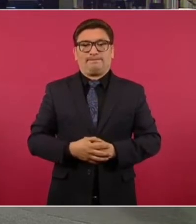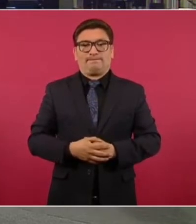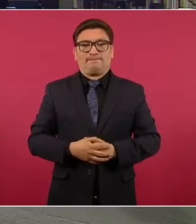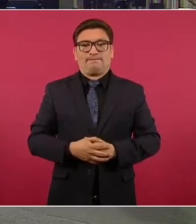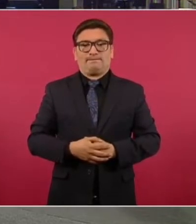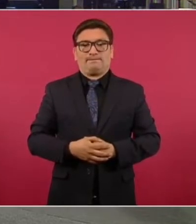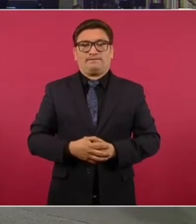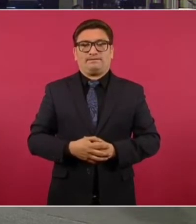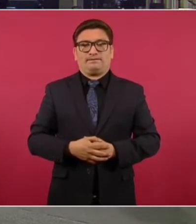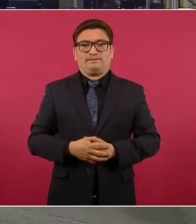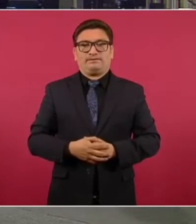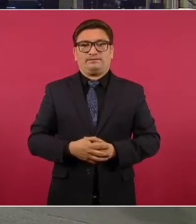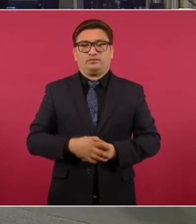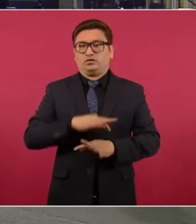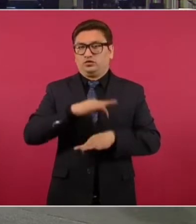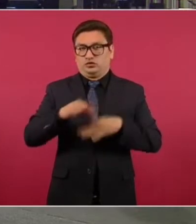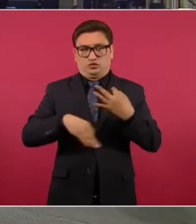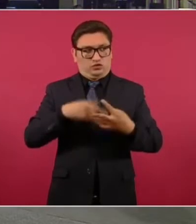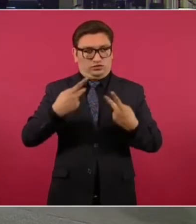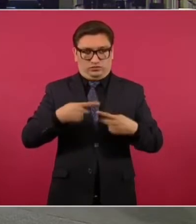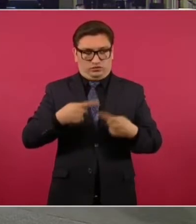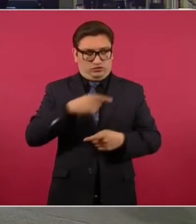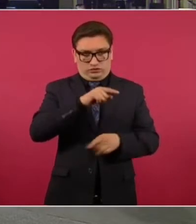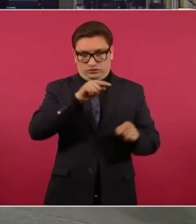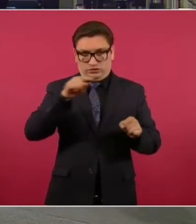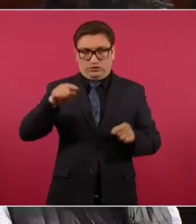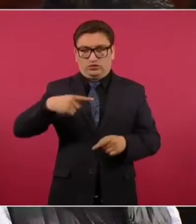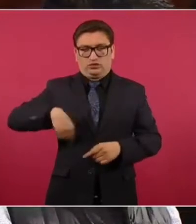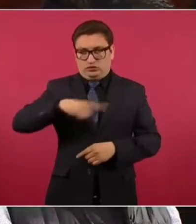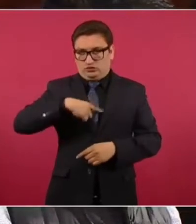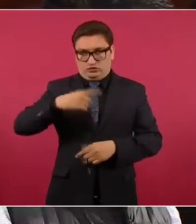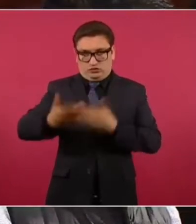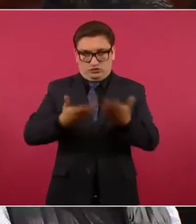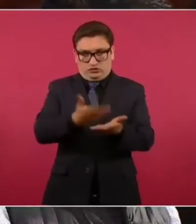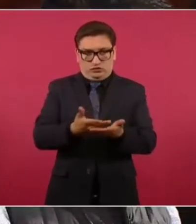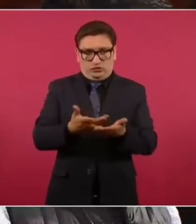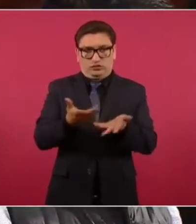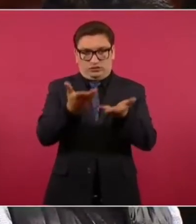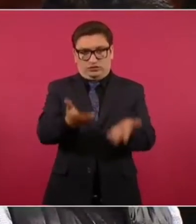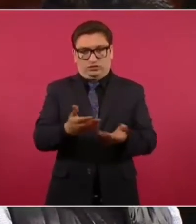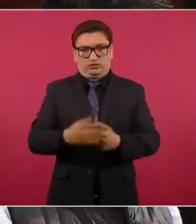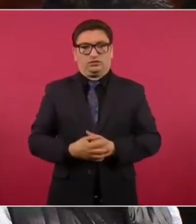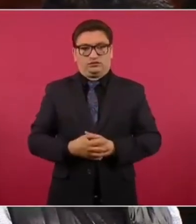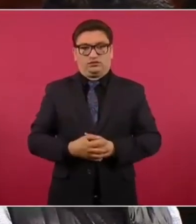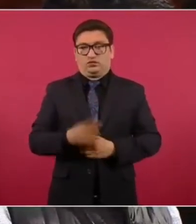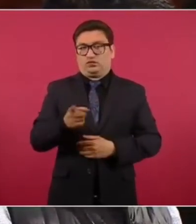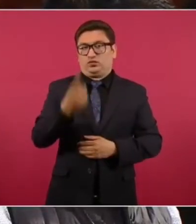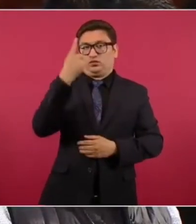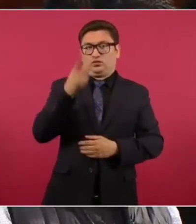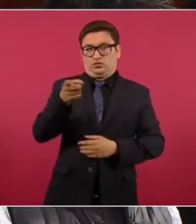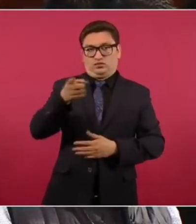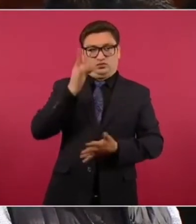Fue de todos los funcionarios y de todos los casos que le hemos traído ante usted, el